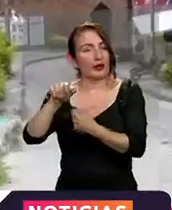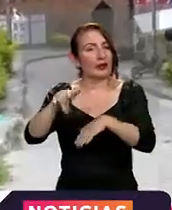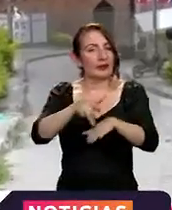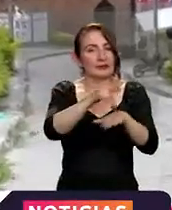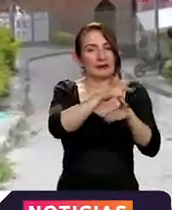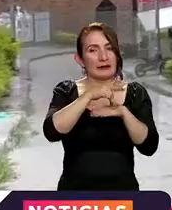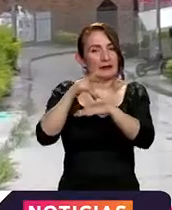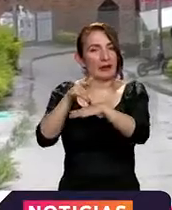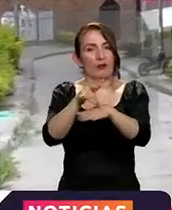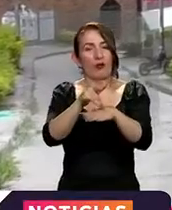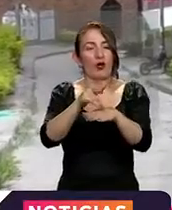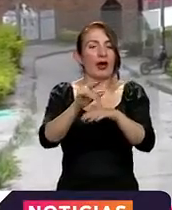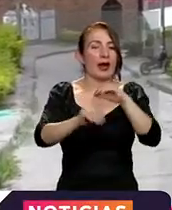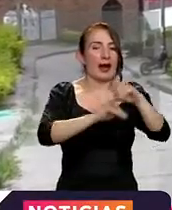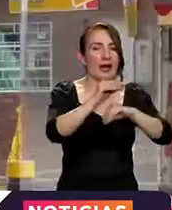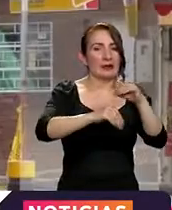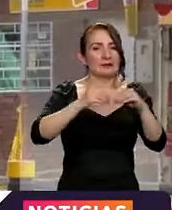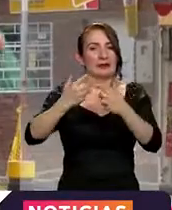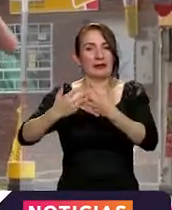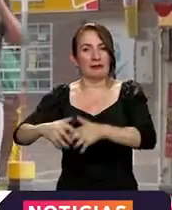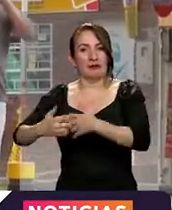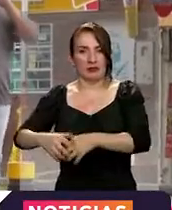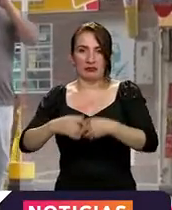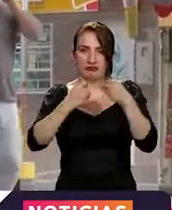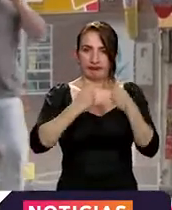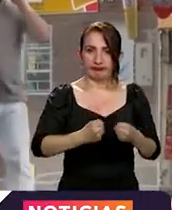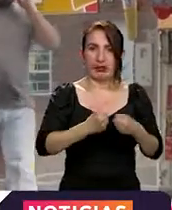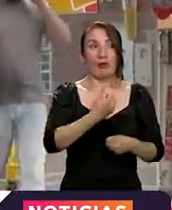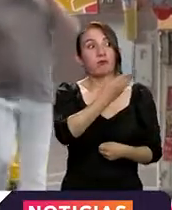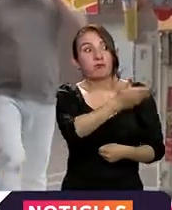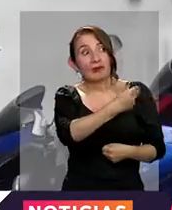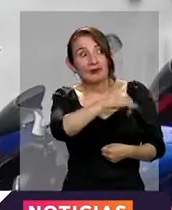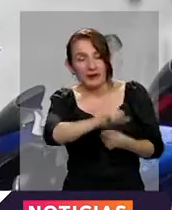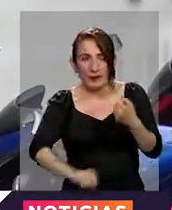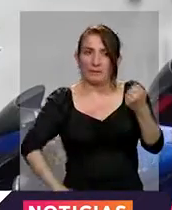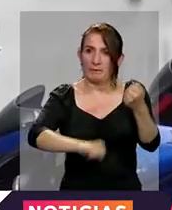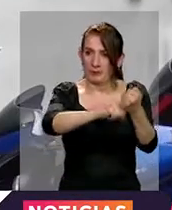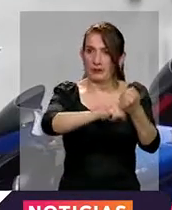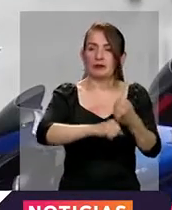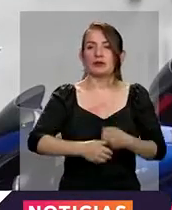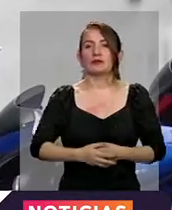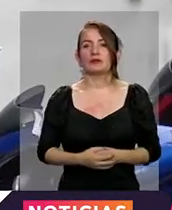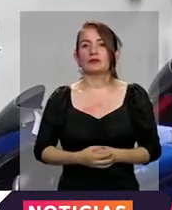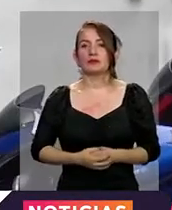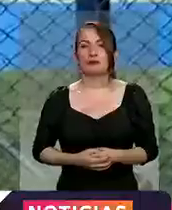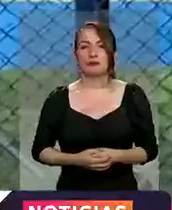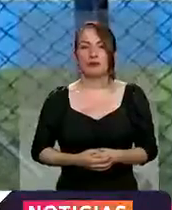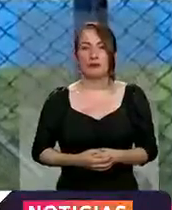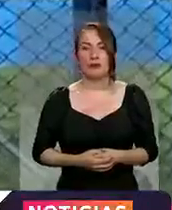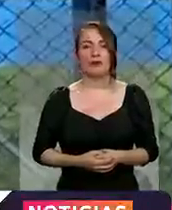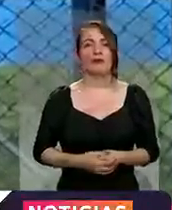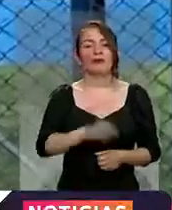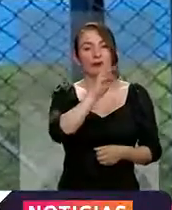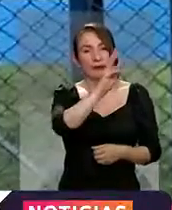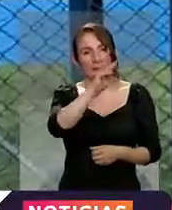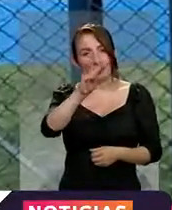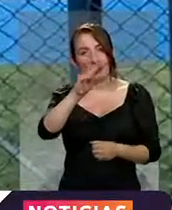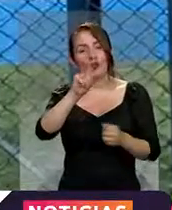incentivo para la creación de empresas y fortalecimiento de las que ya se encuentran legalmente constituidas.